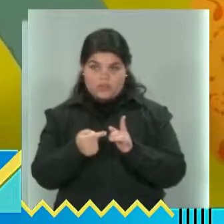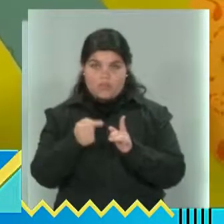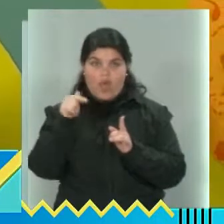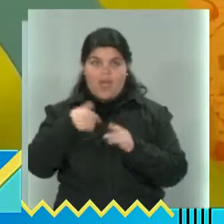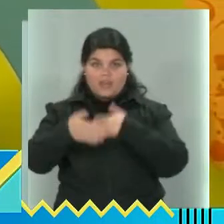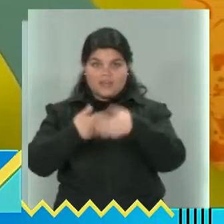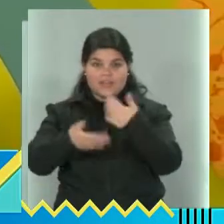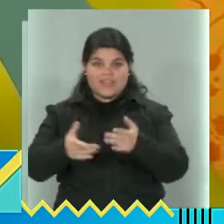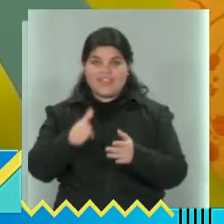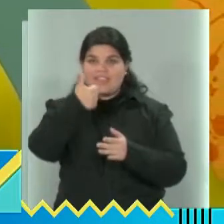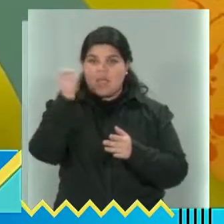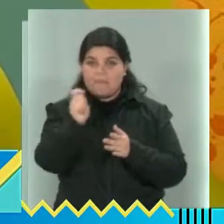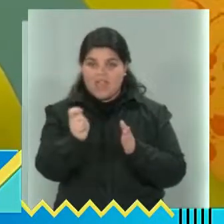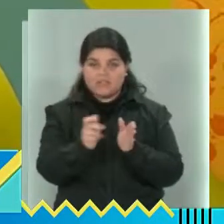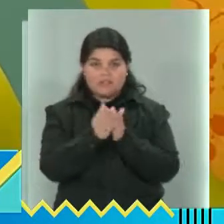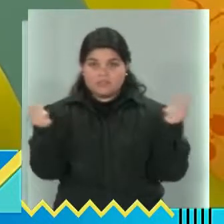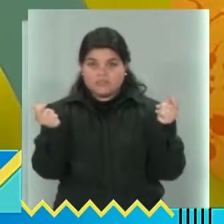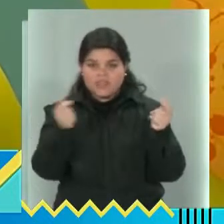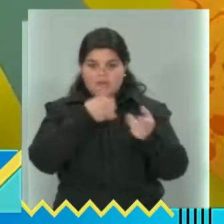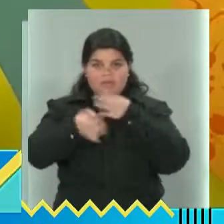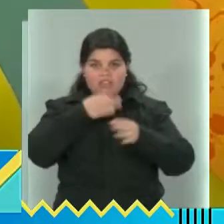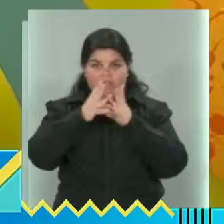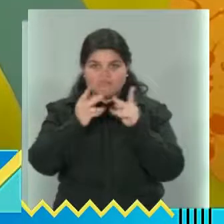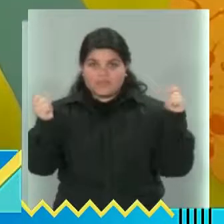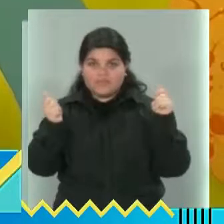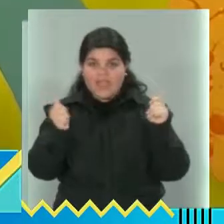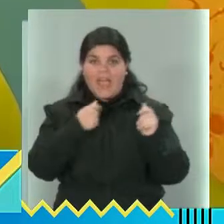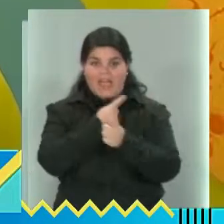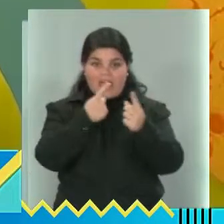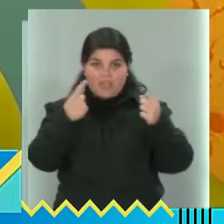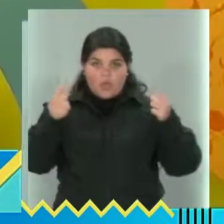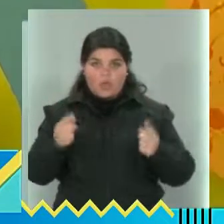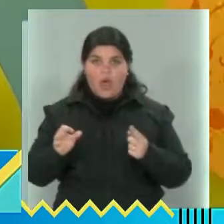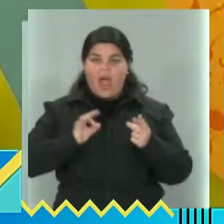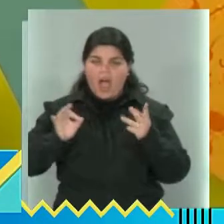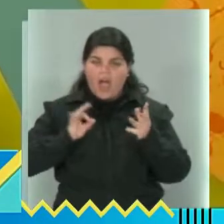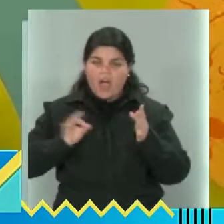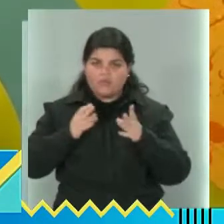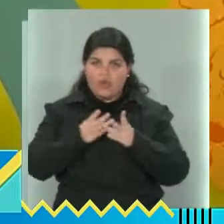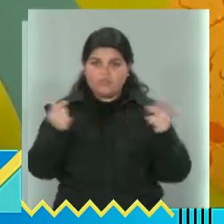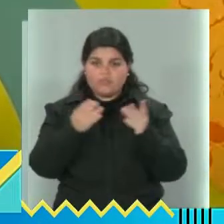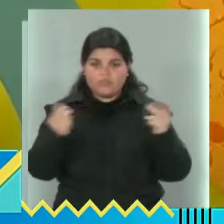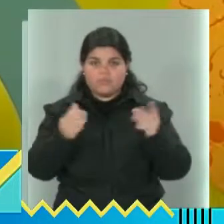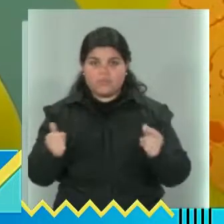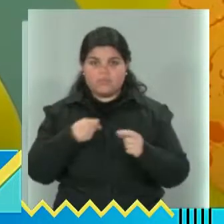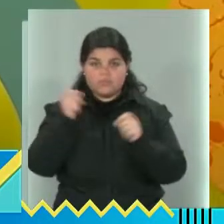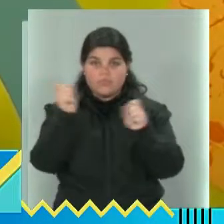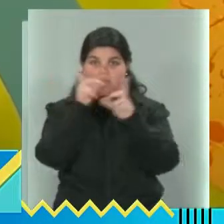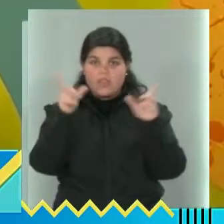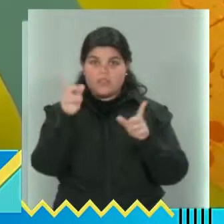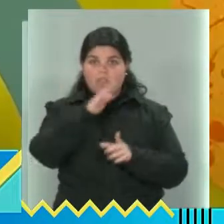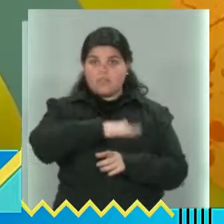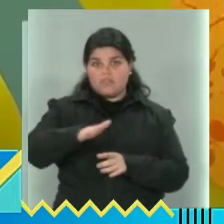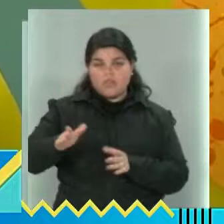6 meses se agotó la edición. Y cada uno se agota cada año. Y a mí me sorprende que los chicos sigan leyendo